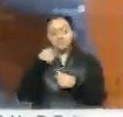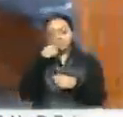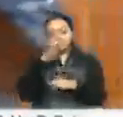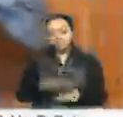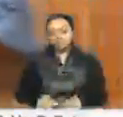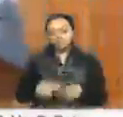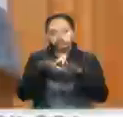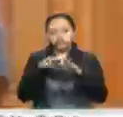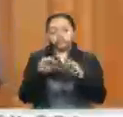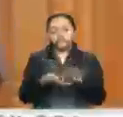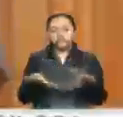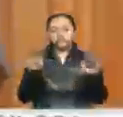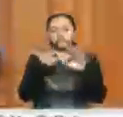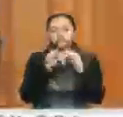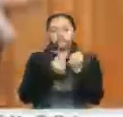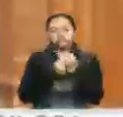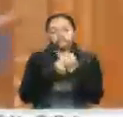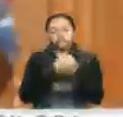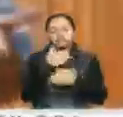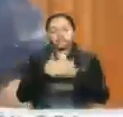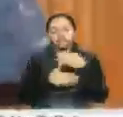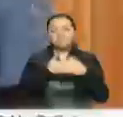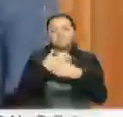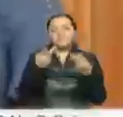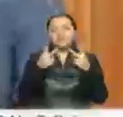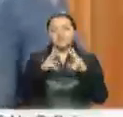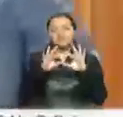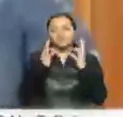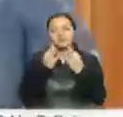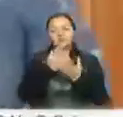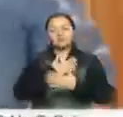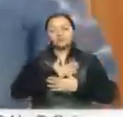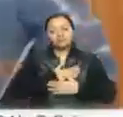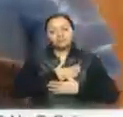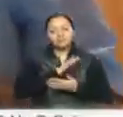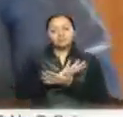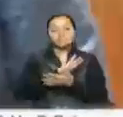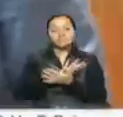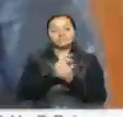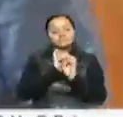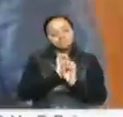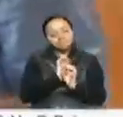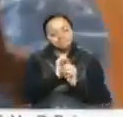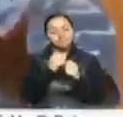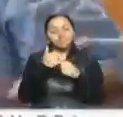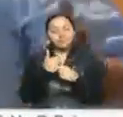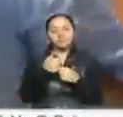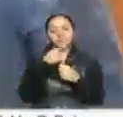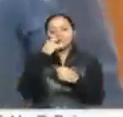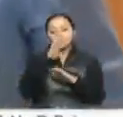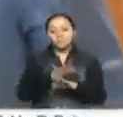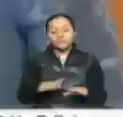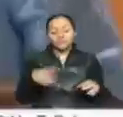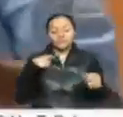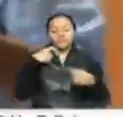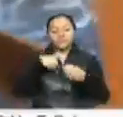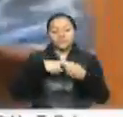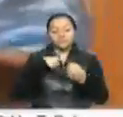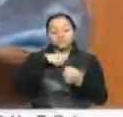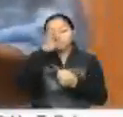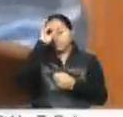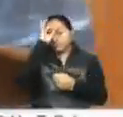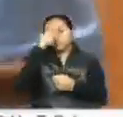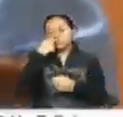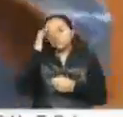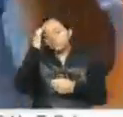tenemos profes que están acompañando el proceso, tenemos familias mucho más tranquilas, porque cuando los niños están en el hospital, la familia tiene